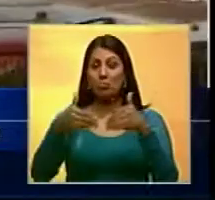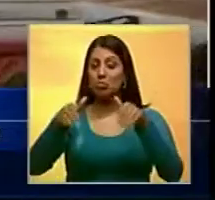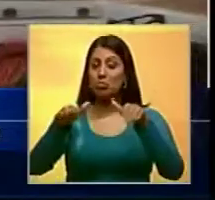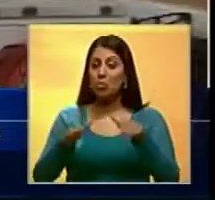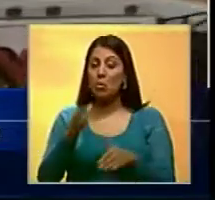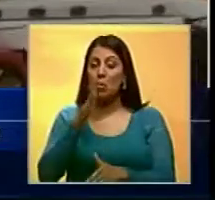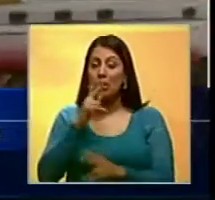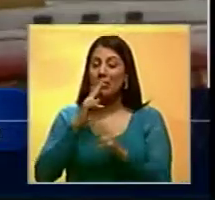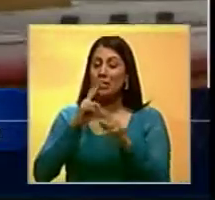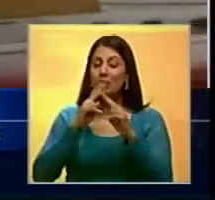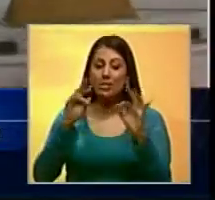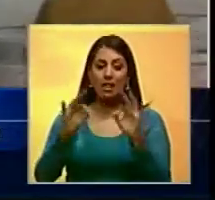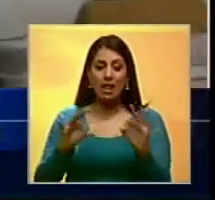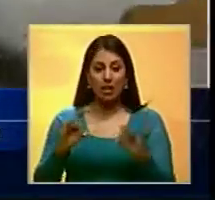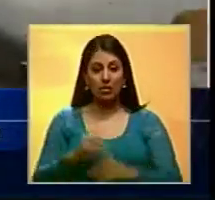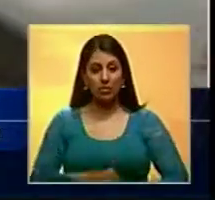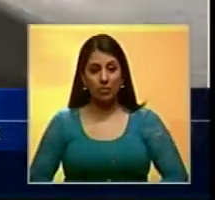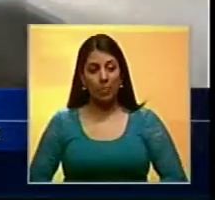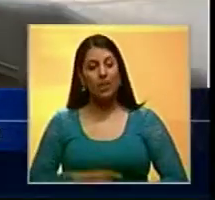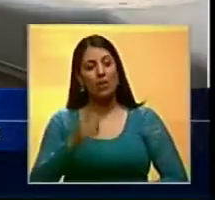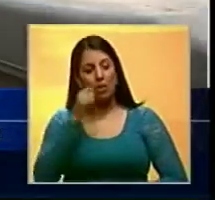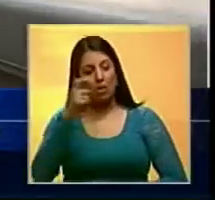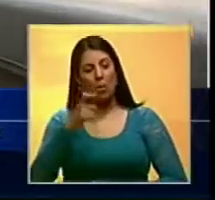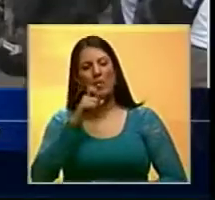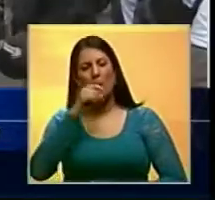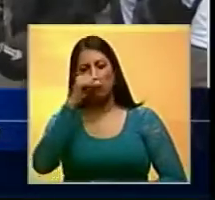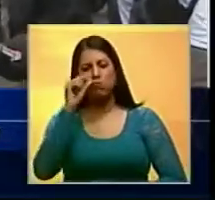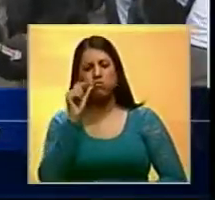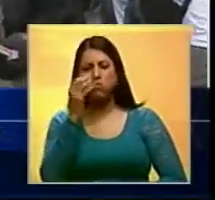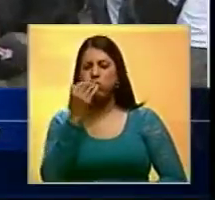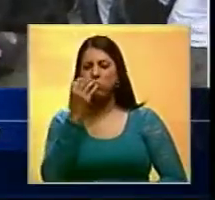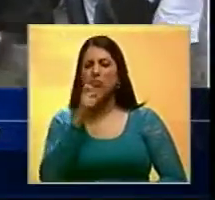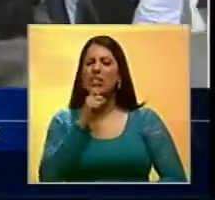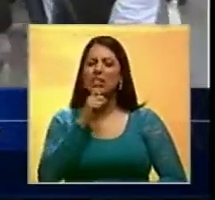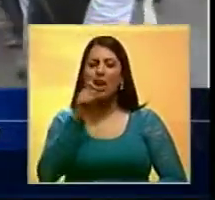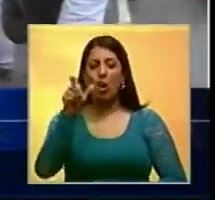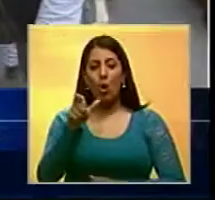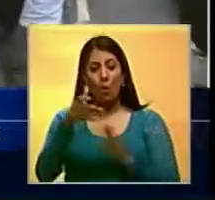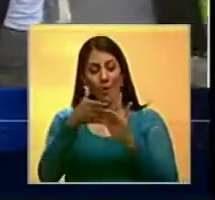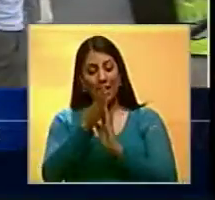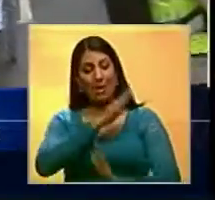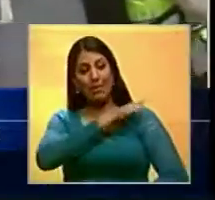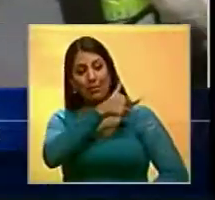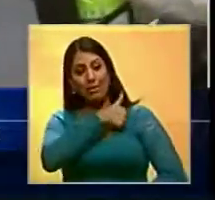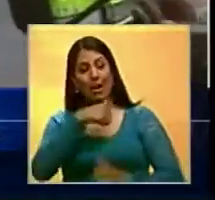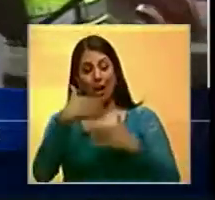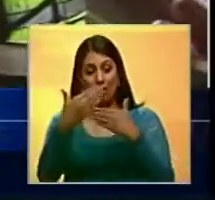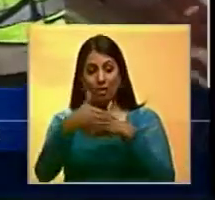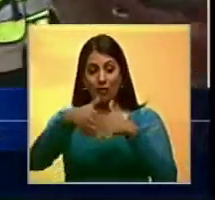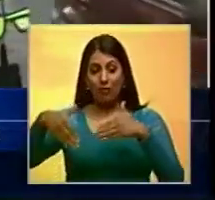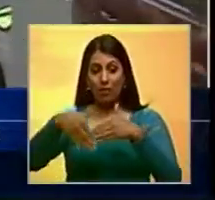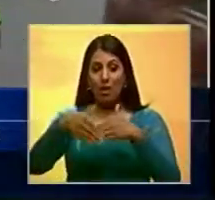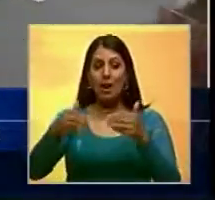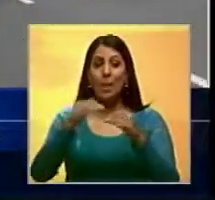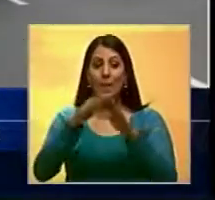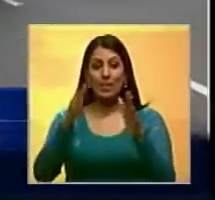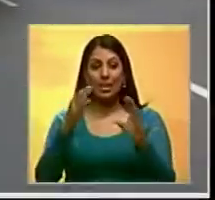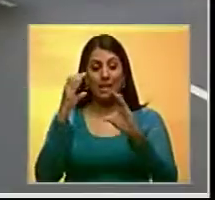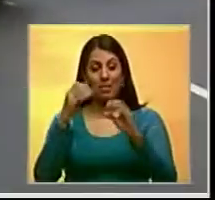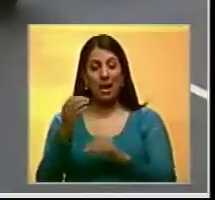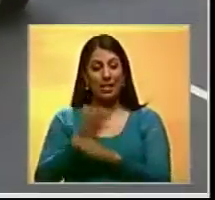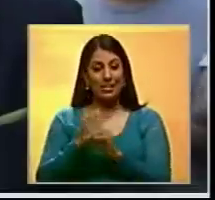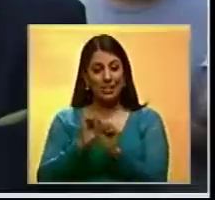no han dado resultado también. Palabras de Luis Salas. Es importante mencionar, amigos televidentes, que acá a las afueras del Ministerio de Transporte,